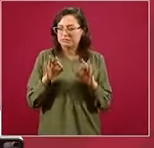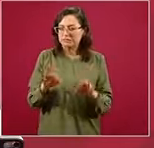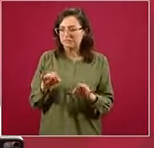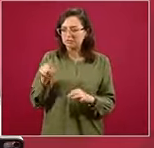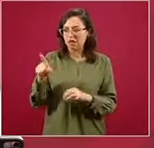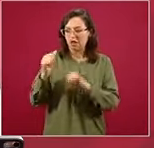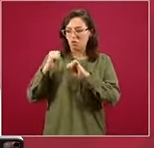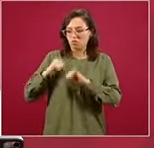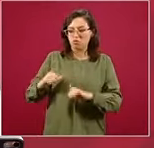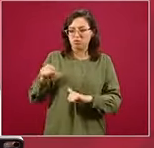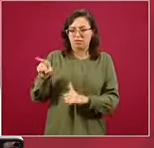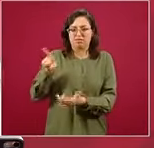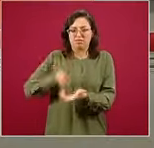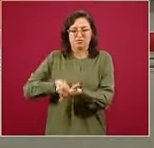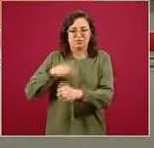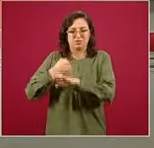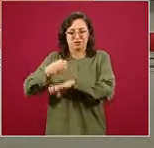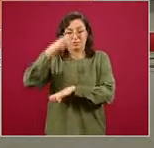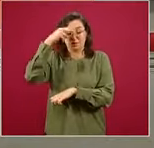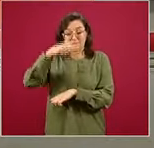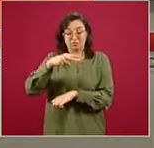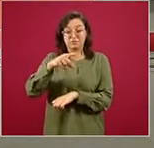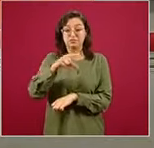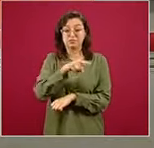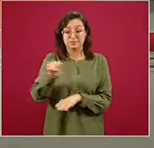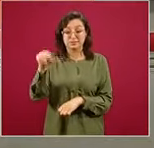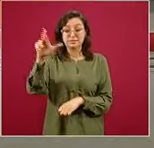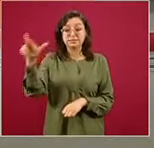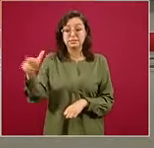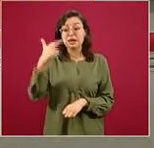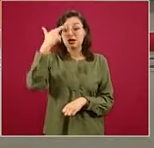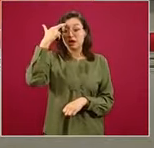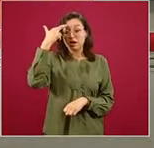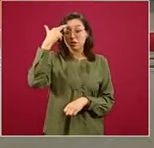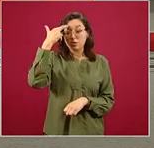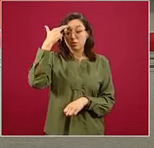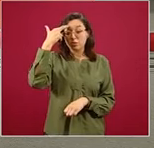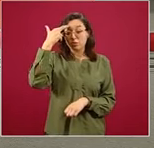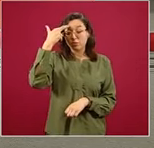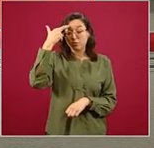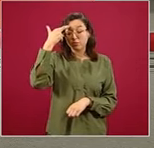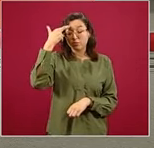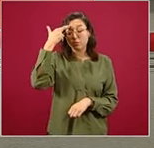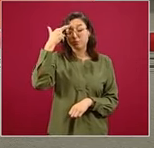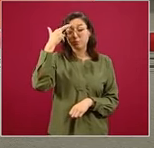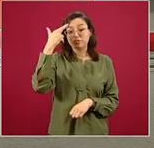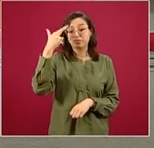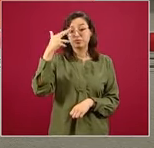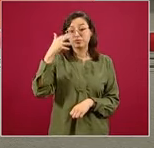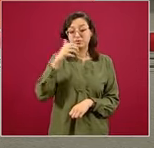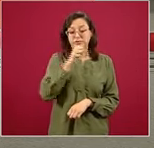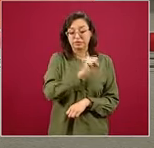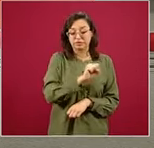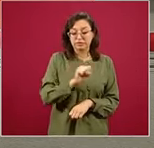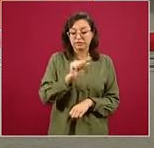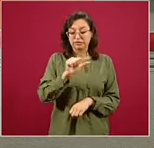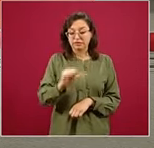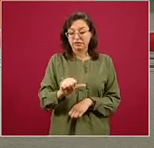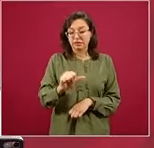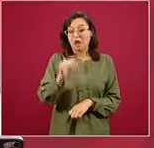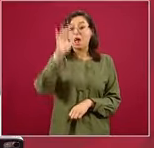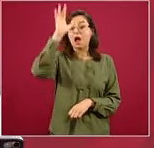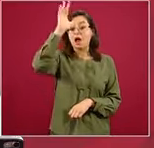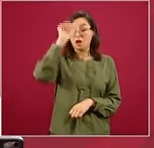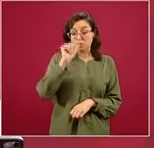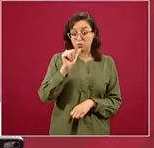autoridades sanitarias estatales, recordarán que en los acuerdos de la Secretaría de Salud, algunos de